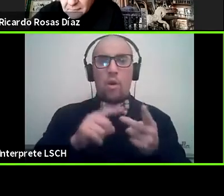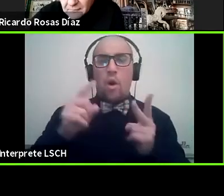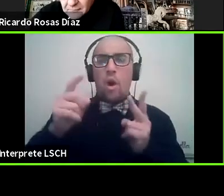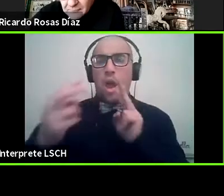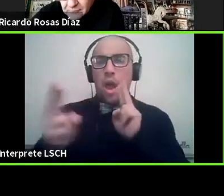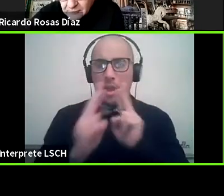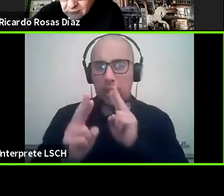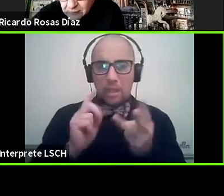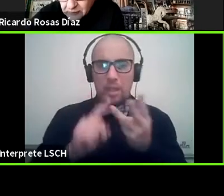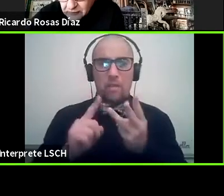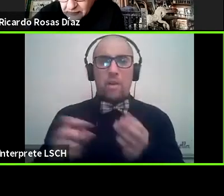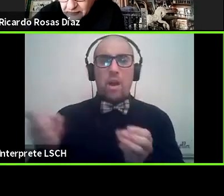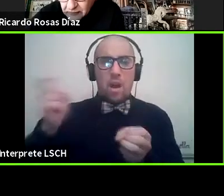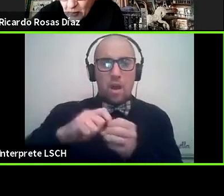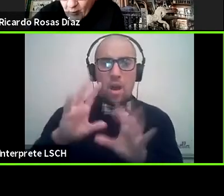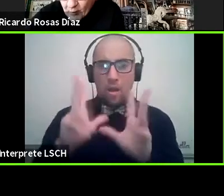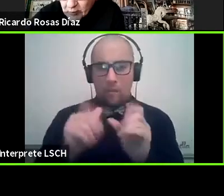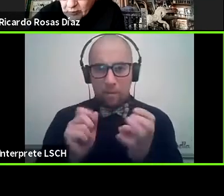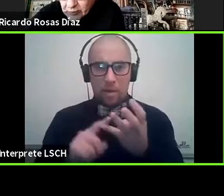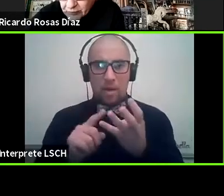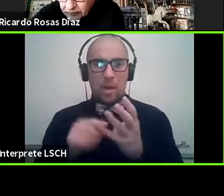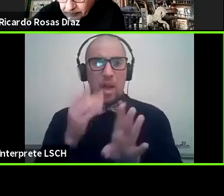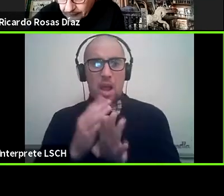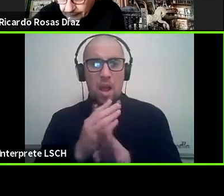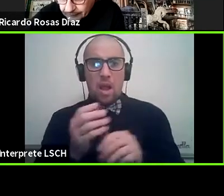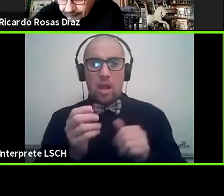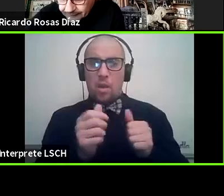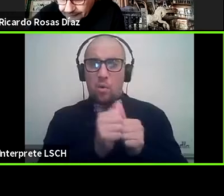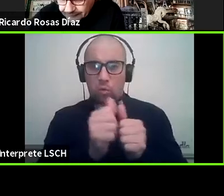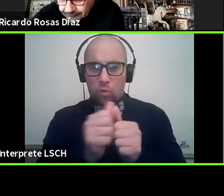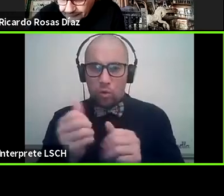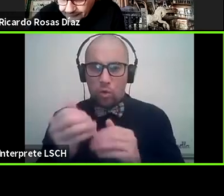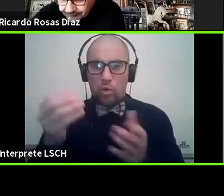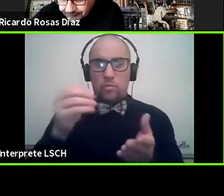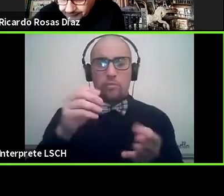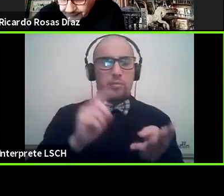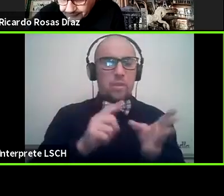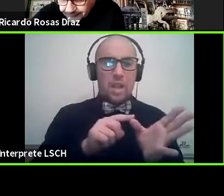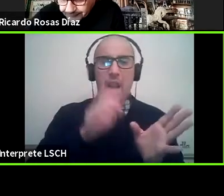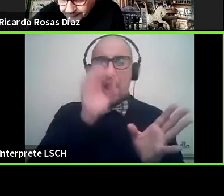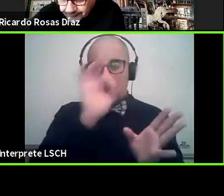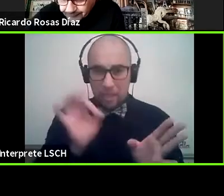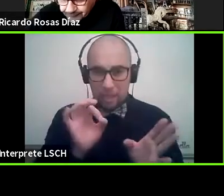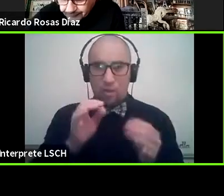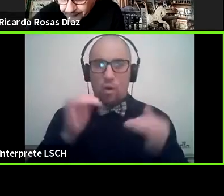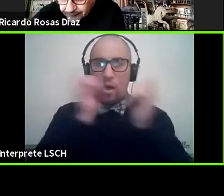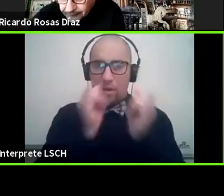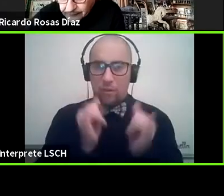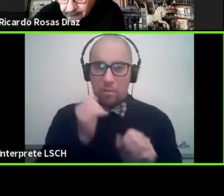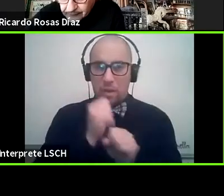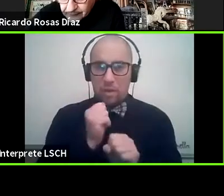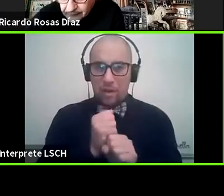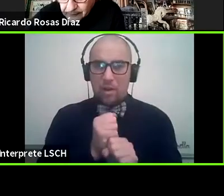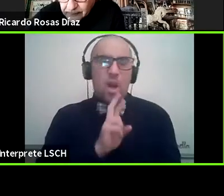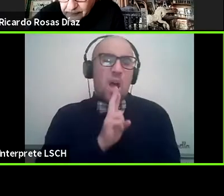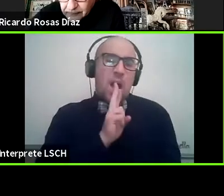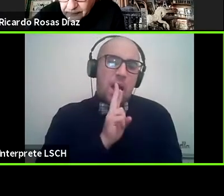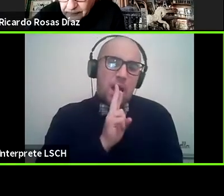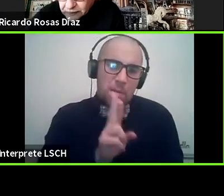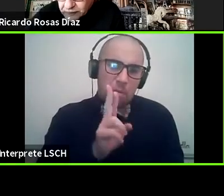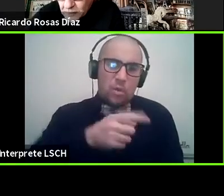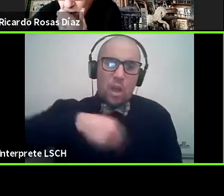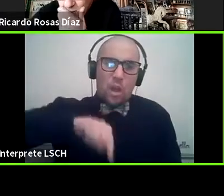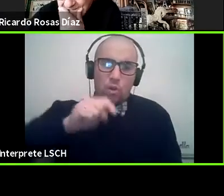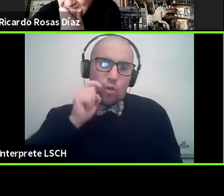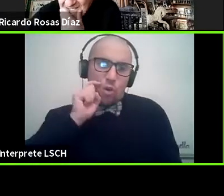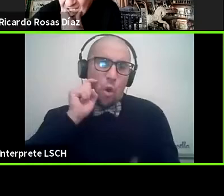un tutor detrás. O sea, si tú te fijas y revisas finalmente en el diseño y la puesta, responde absolutamente a lo que deseamos en